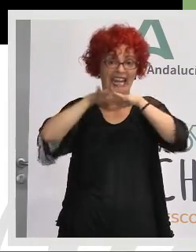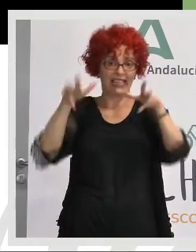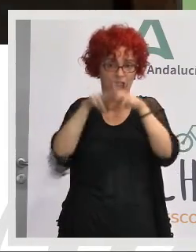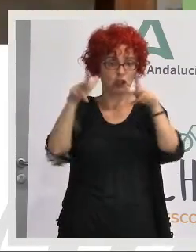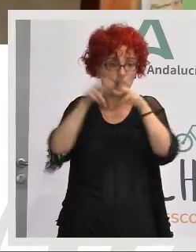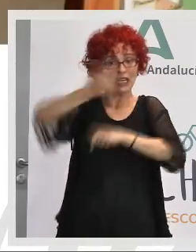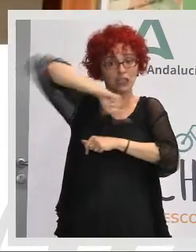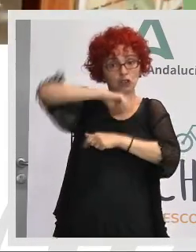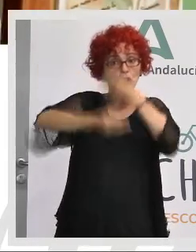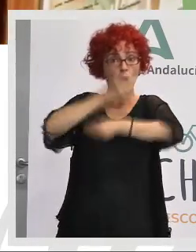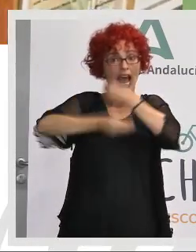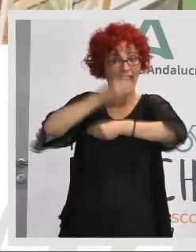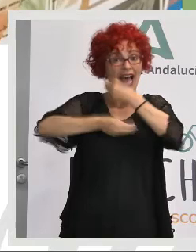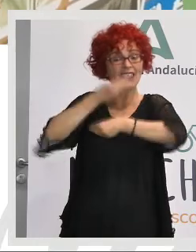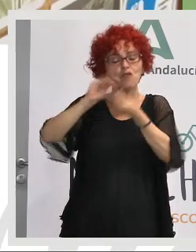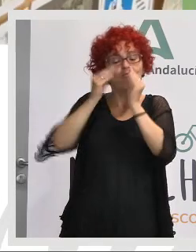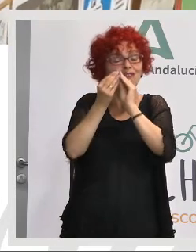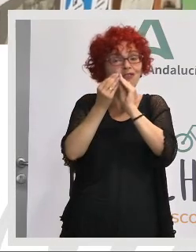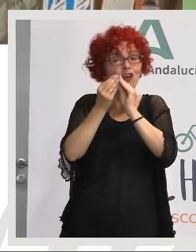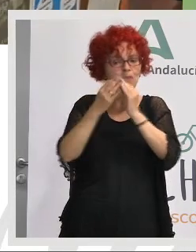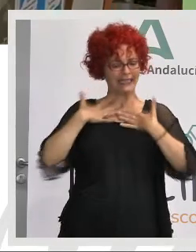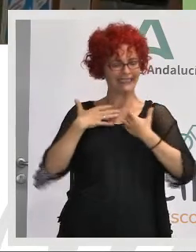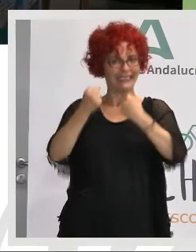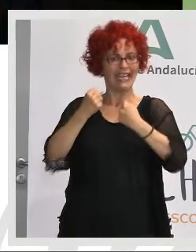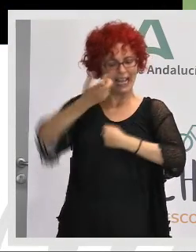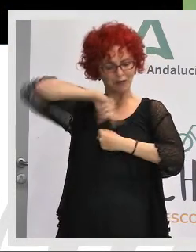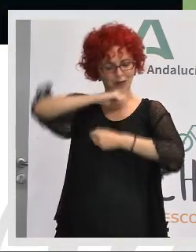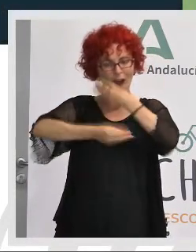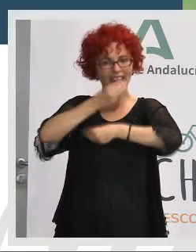Una manera sana y efectiva de conocer tu pueblo, a pie o en bici.